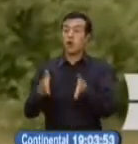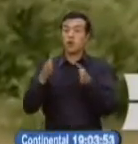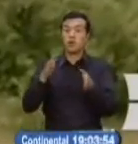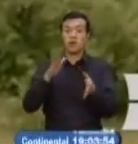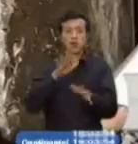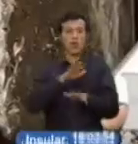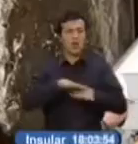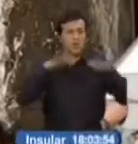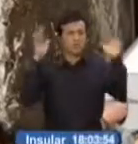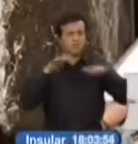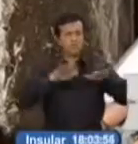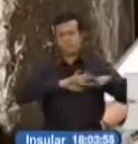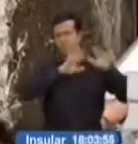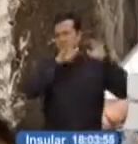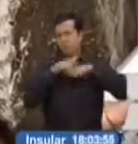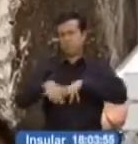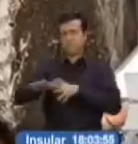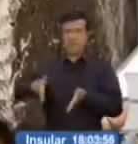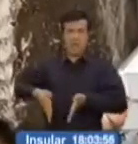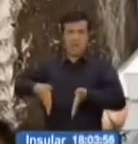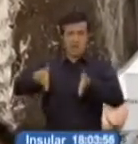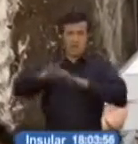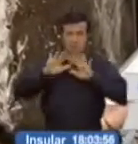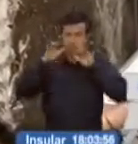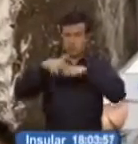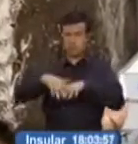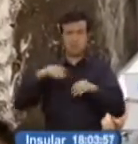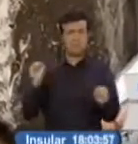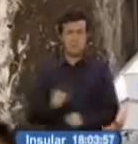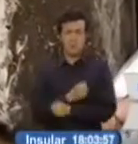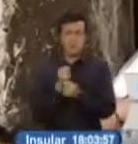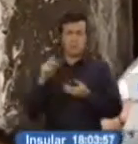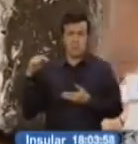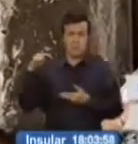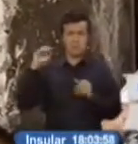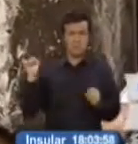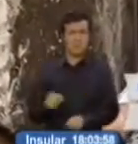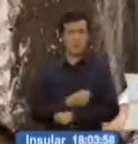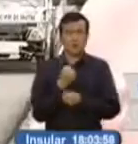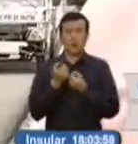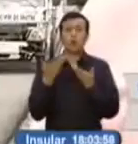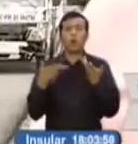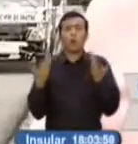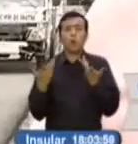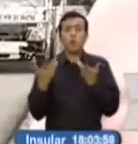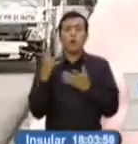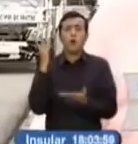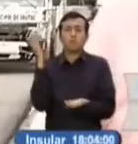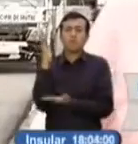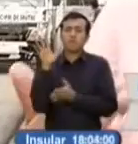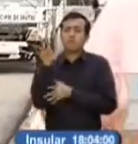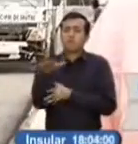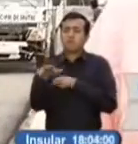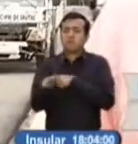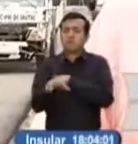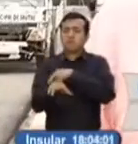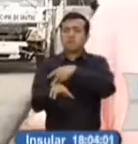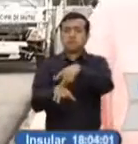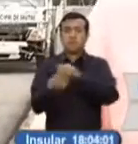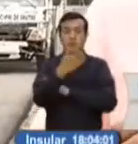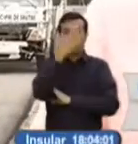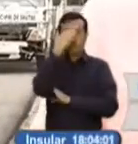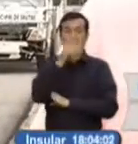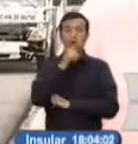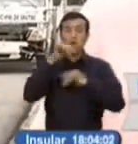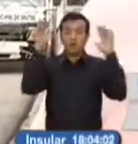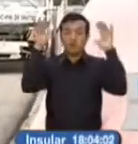convertidas en ríos. Era agua todo esto, no había por dónde pasar, había que hacer esos puentes de palo que hacían. Porque recordémonos que Salitre con el primer aguacero teníamos que